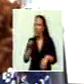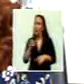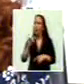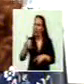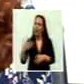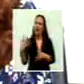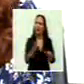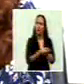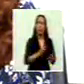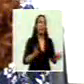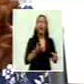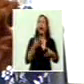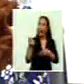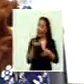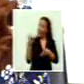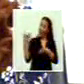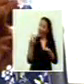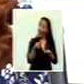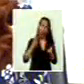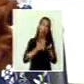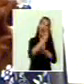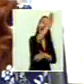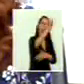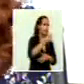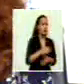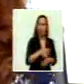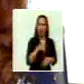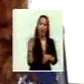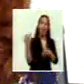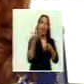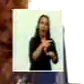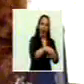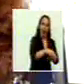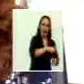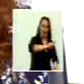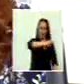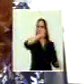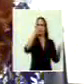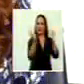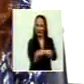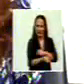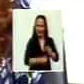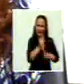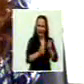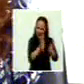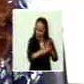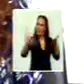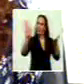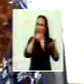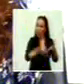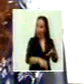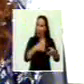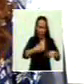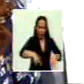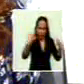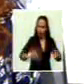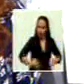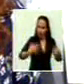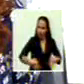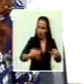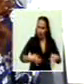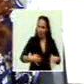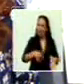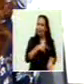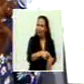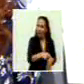subsidiado in eternum, sino para reconvertirse. Y hoy producen una cosa que es muy rentable, que nos va a permitir